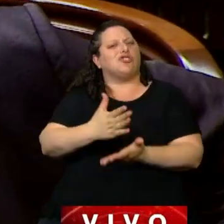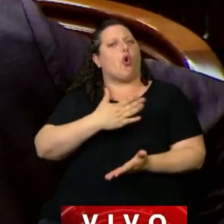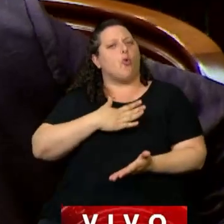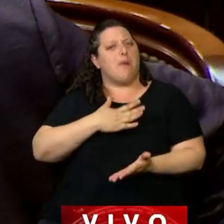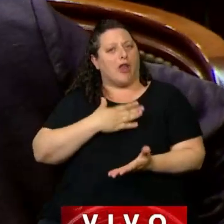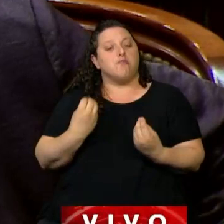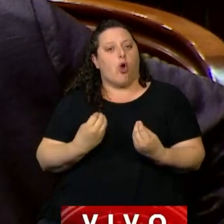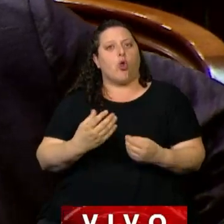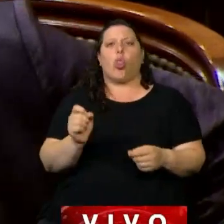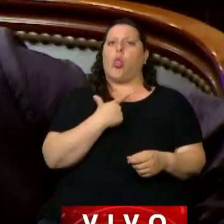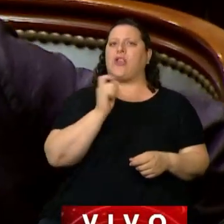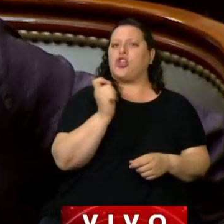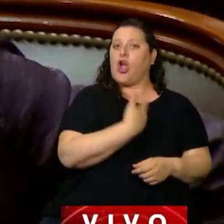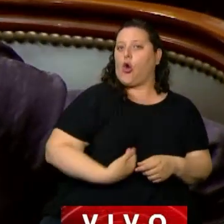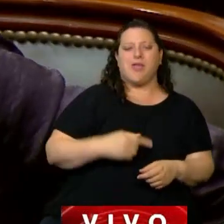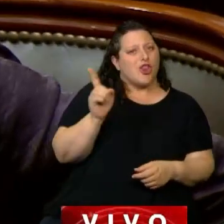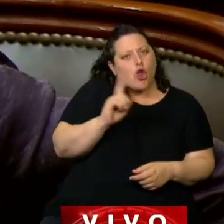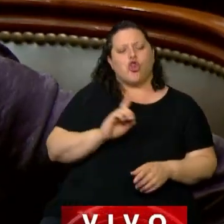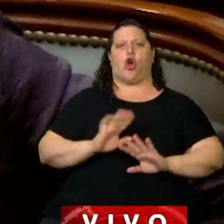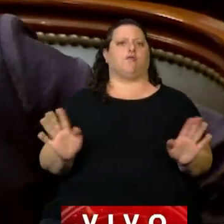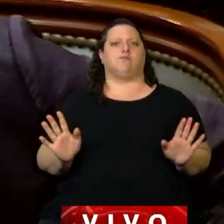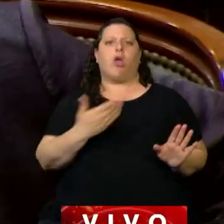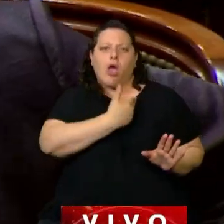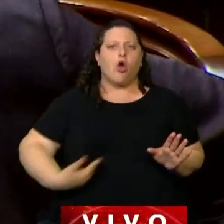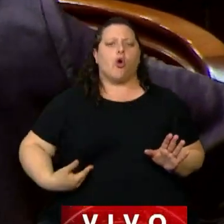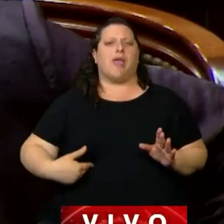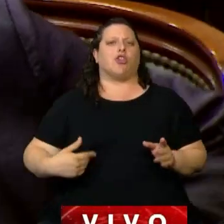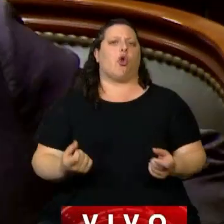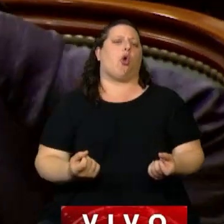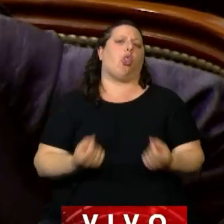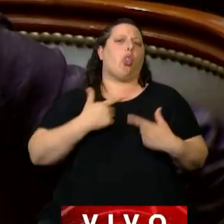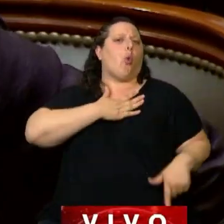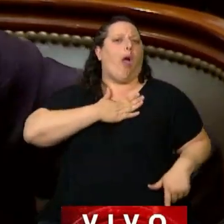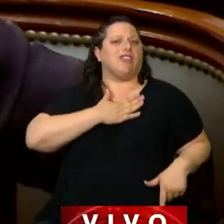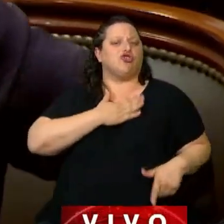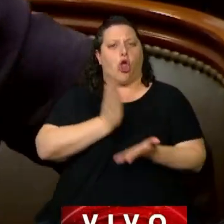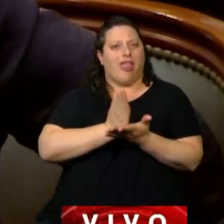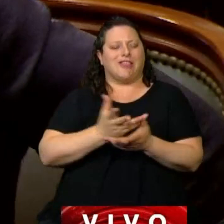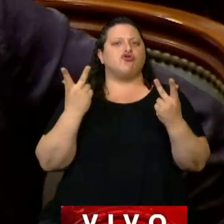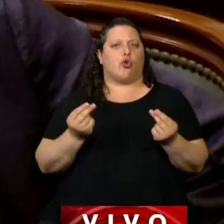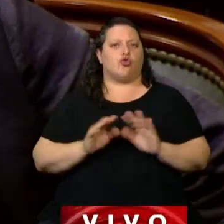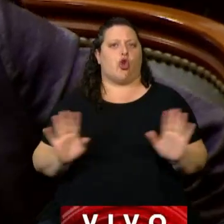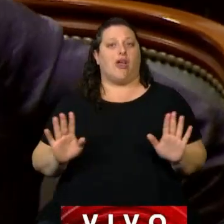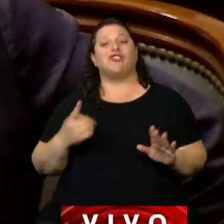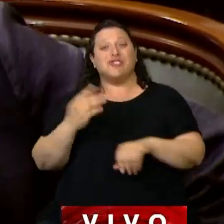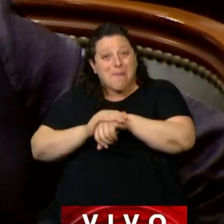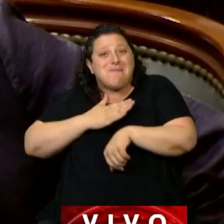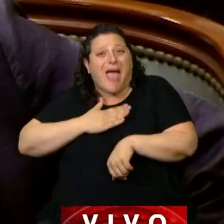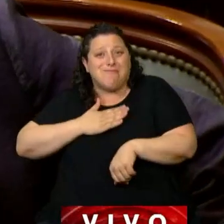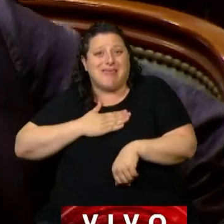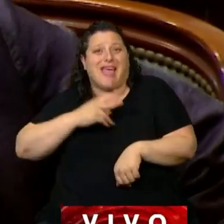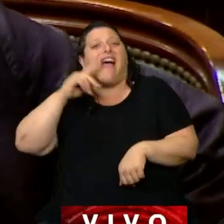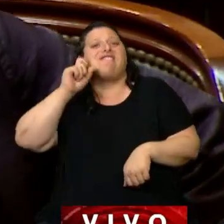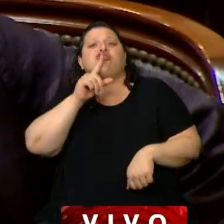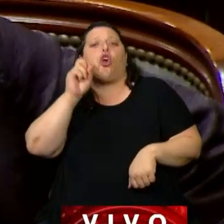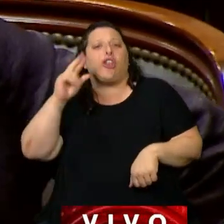pertenecen a los gobiernos no le pertenecen a los gobiernos entonces Entonces mi amiga mi amiga Victoria donda dice